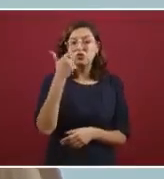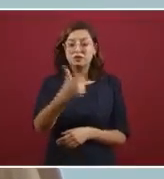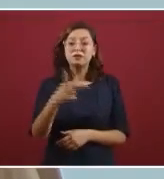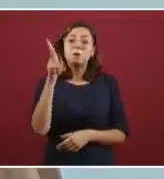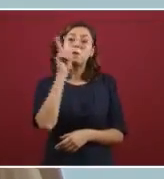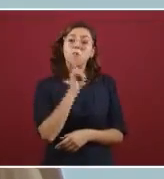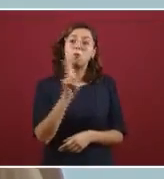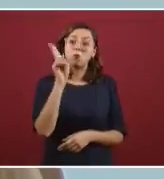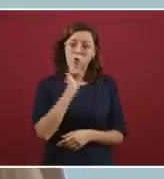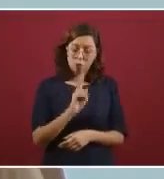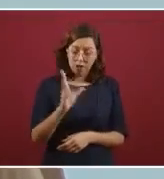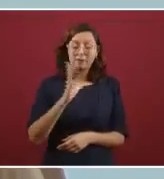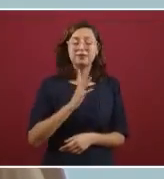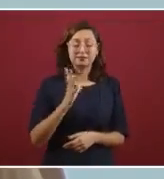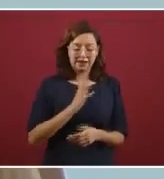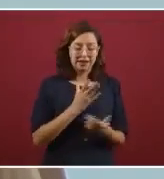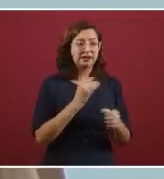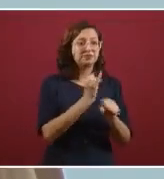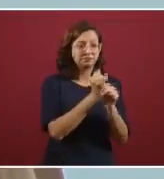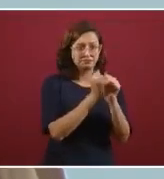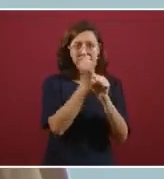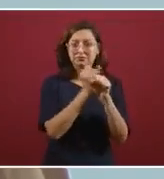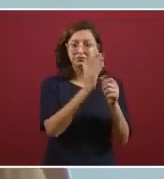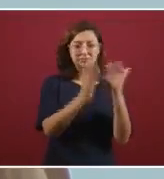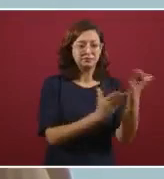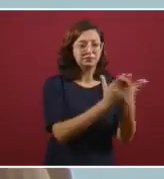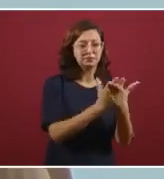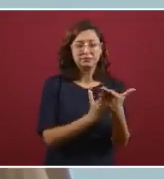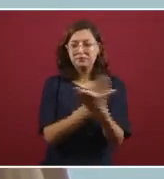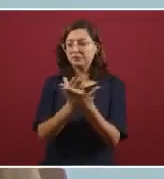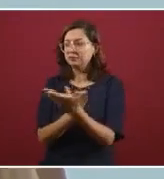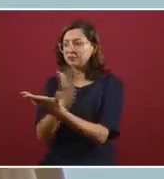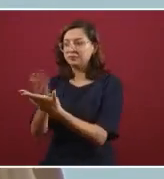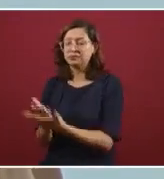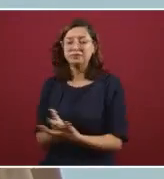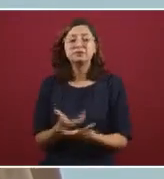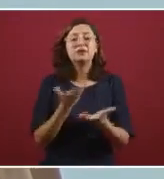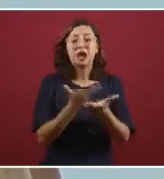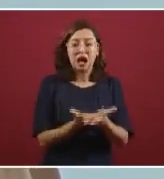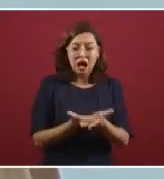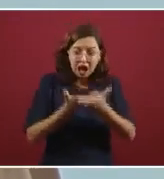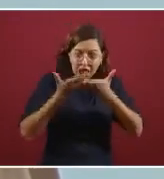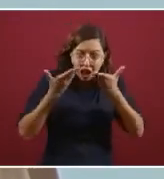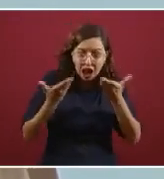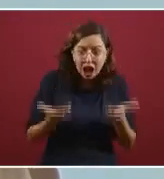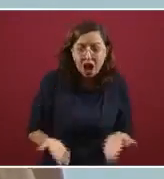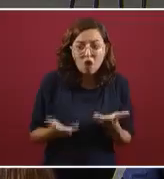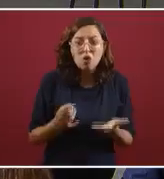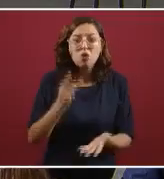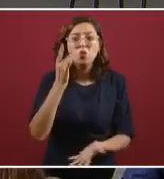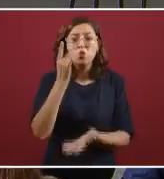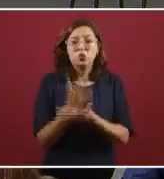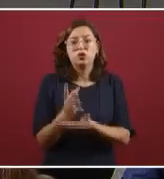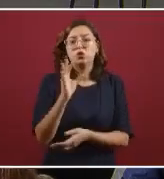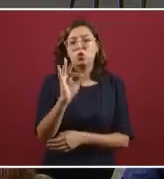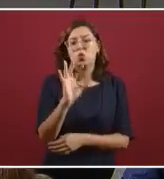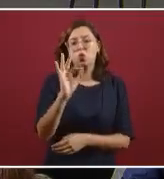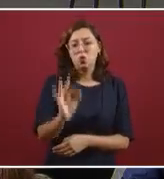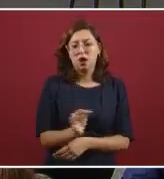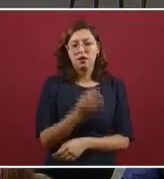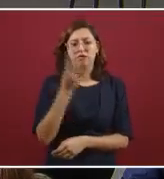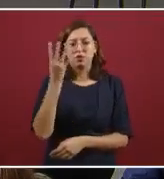por distintas averiguaciones previas, el día de hoy solamente subsisten como pruebas 44 de